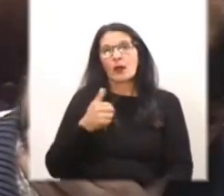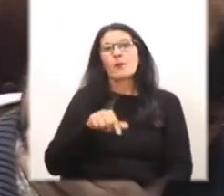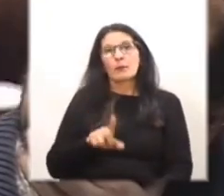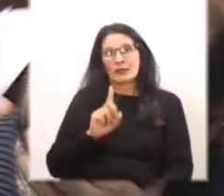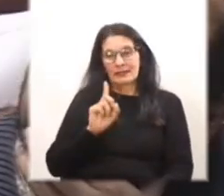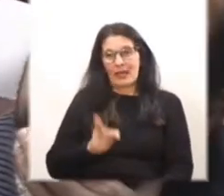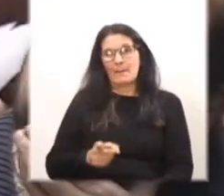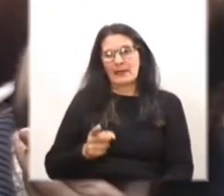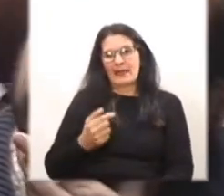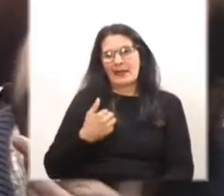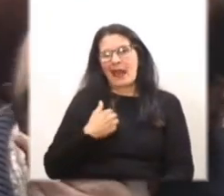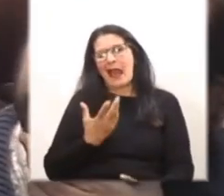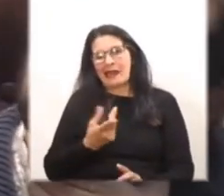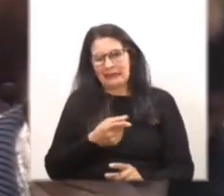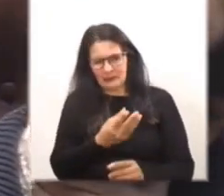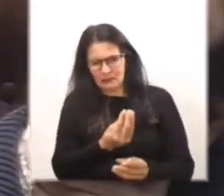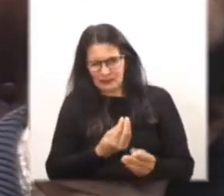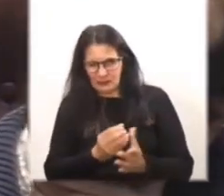compraron dirigentes políticos.